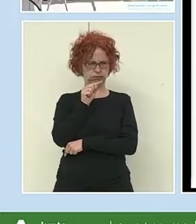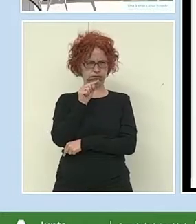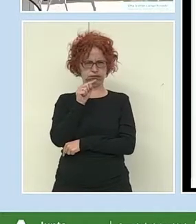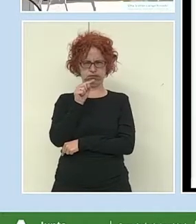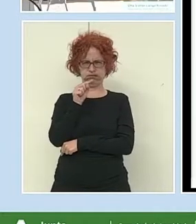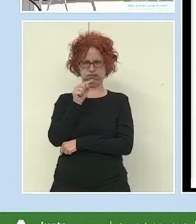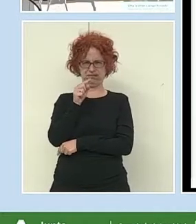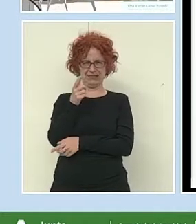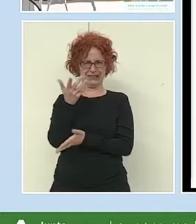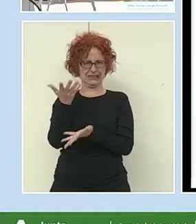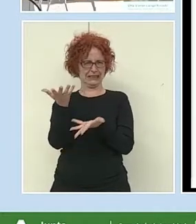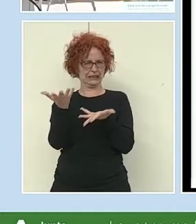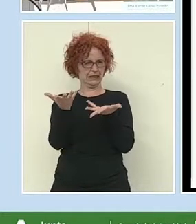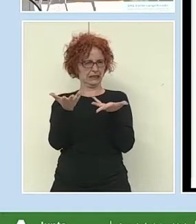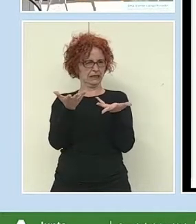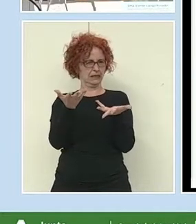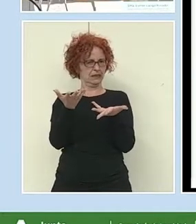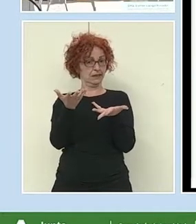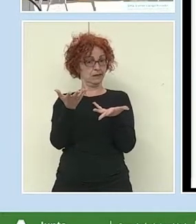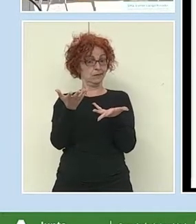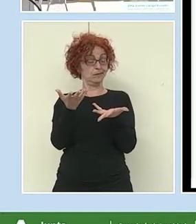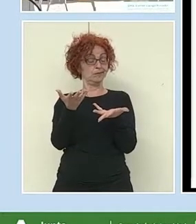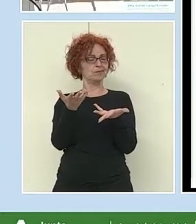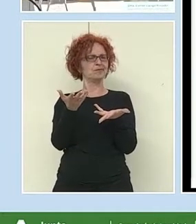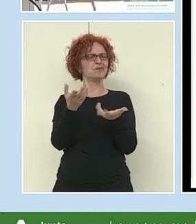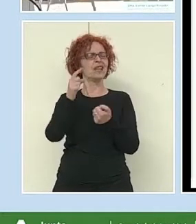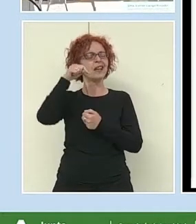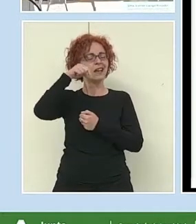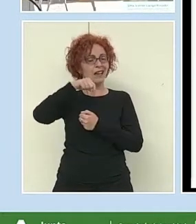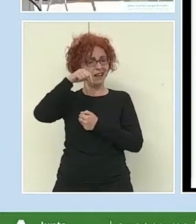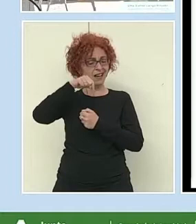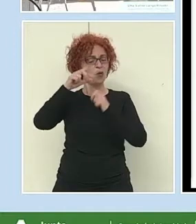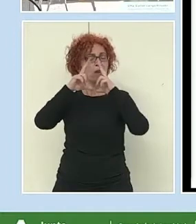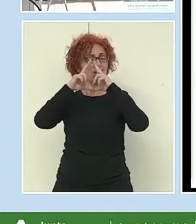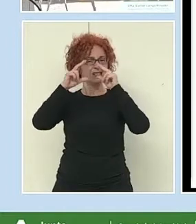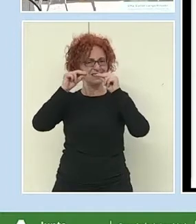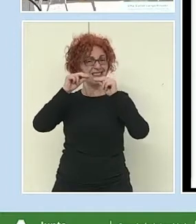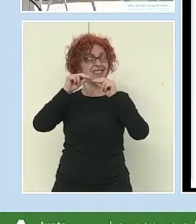pues las consecuencias del sesgo y los estereotipos de género.